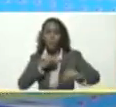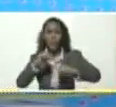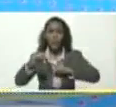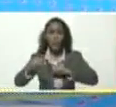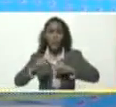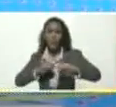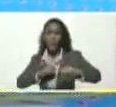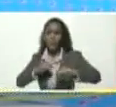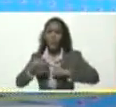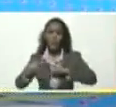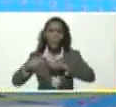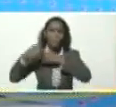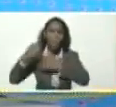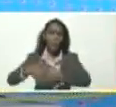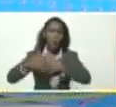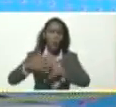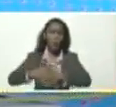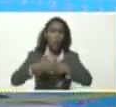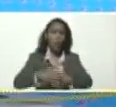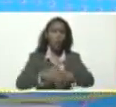movilizaciones, marchas,